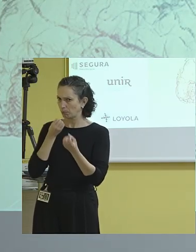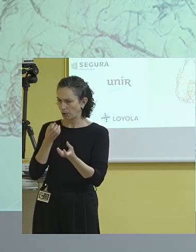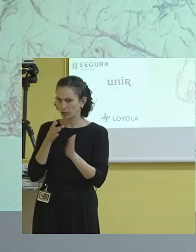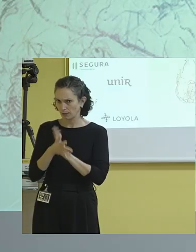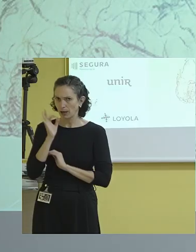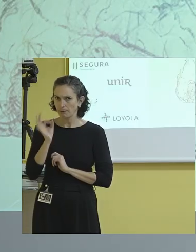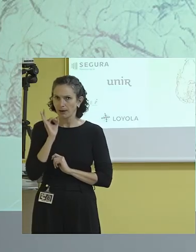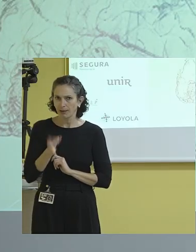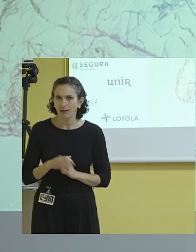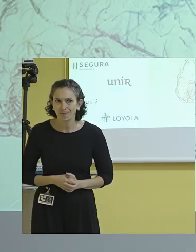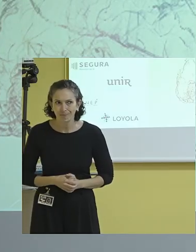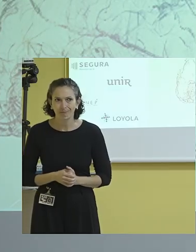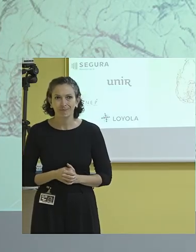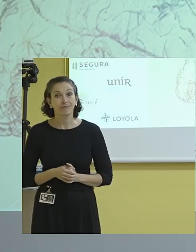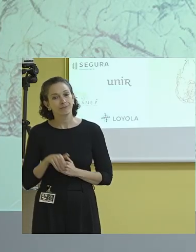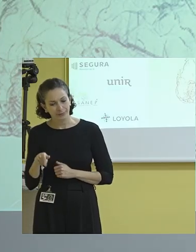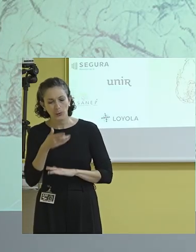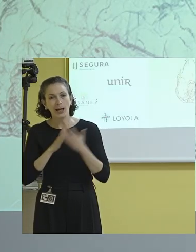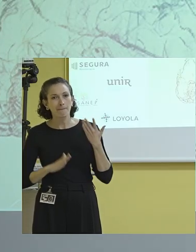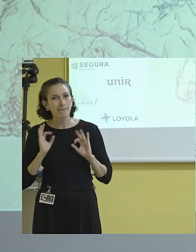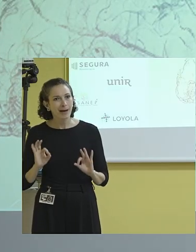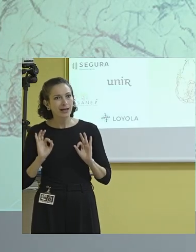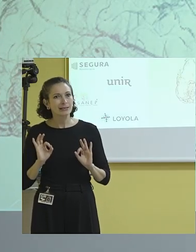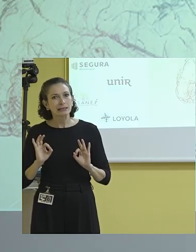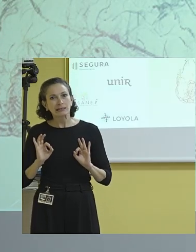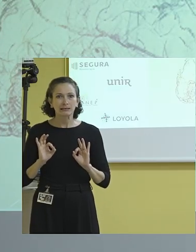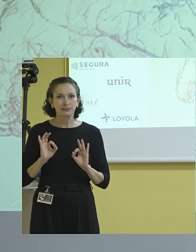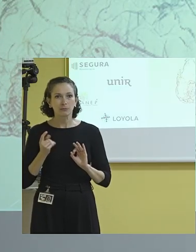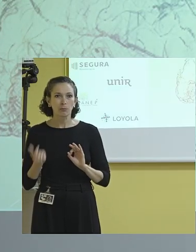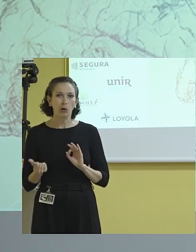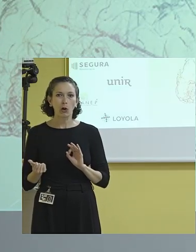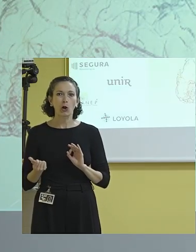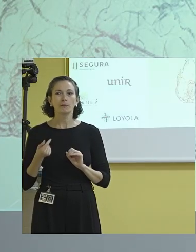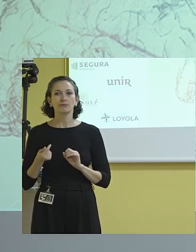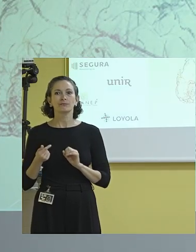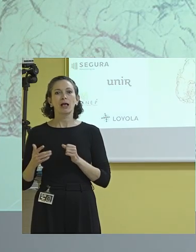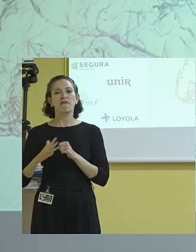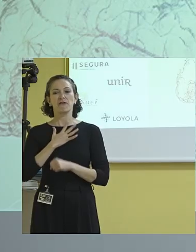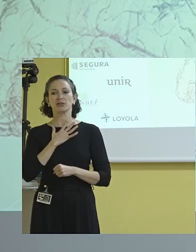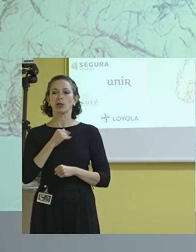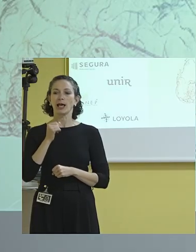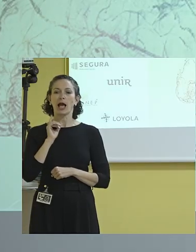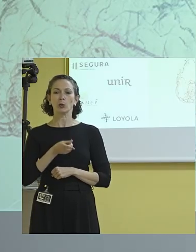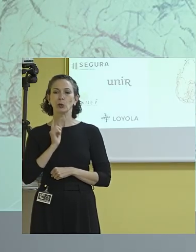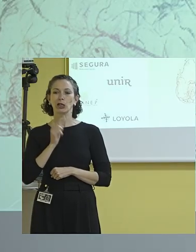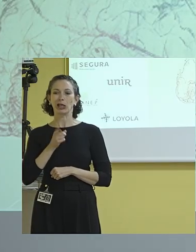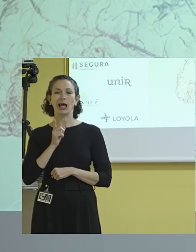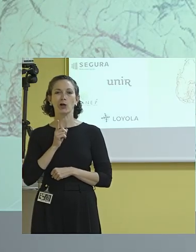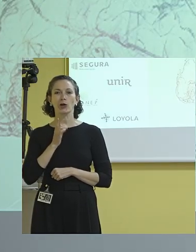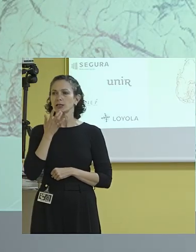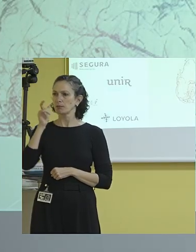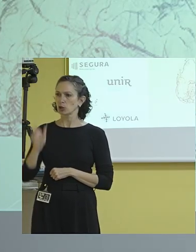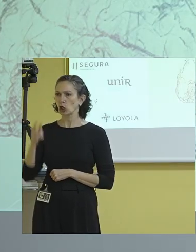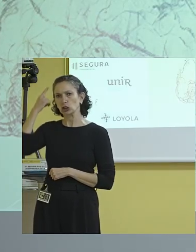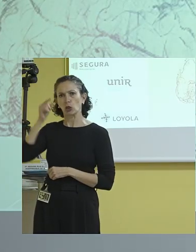¿no? Claro, hay una parte ahí de ese pequeño sesgo de autoridad, de representatividad, de que si lo está contando alguien